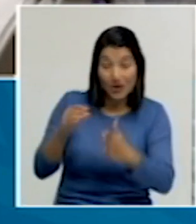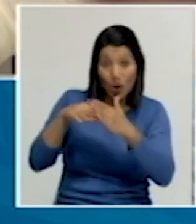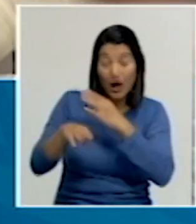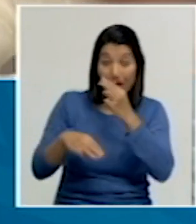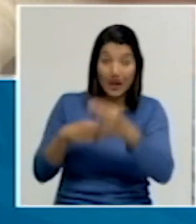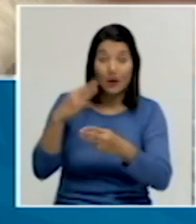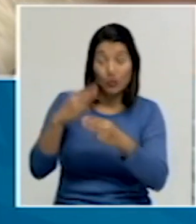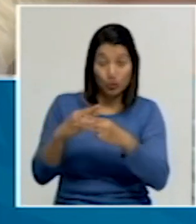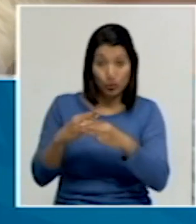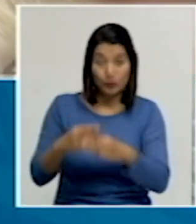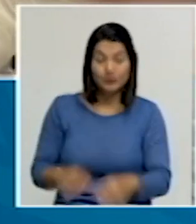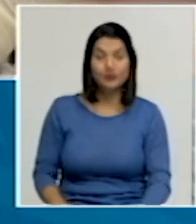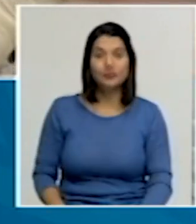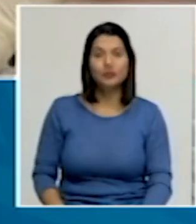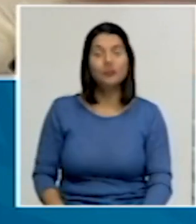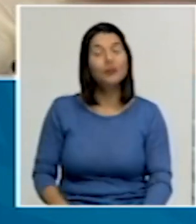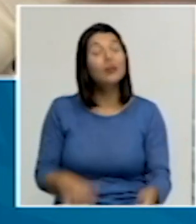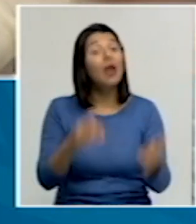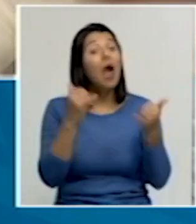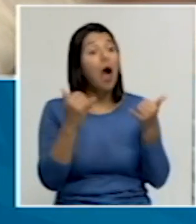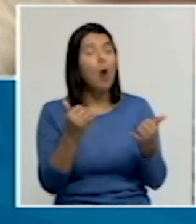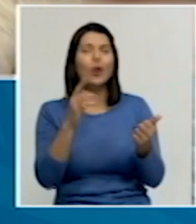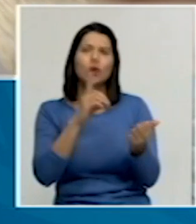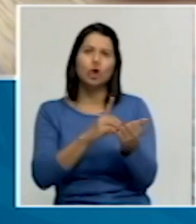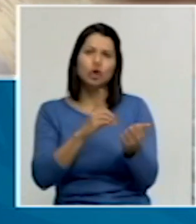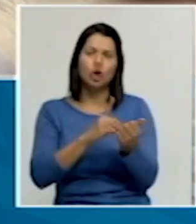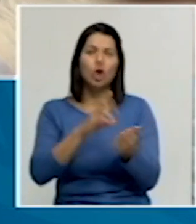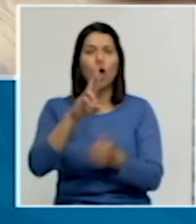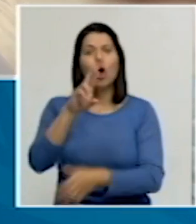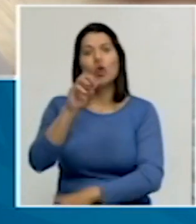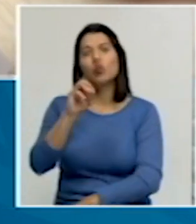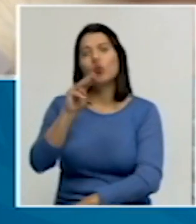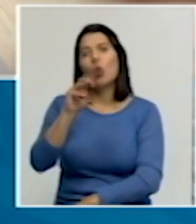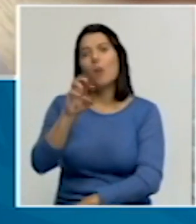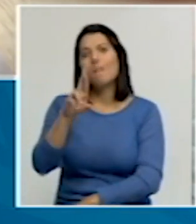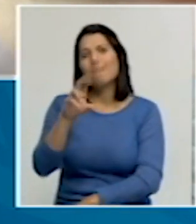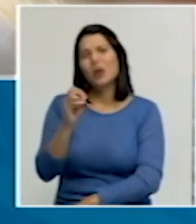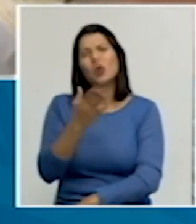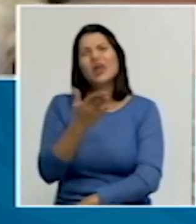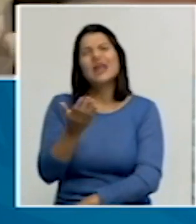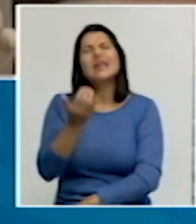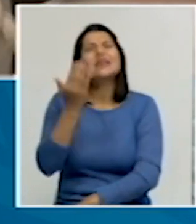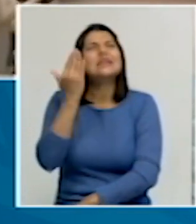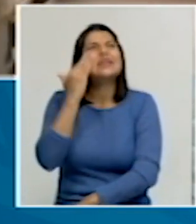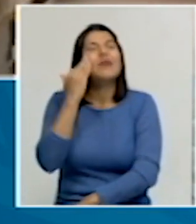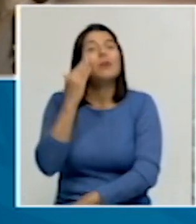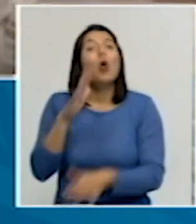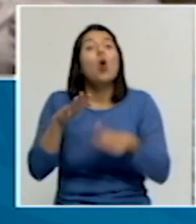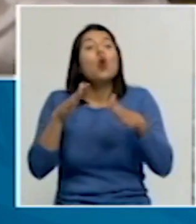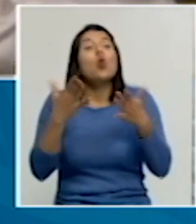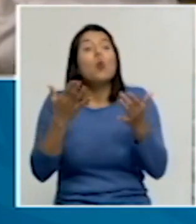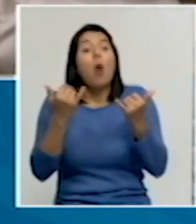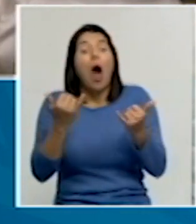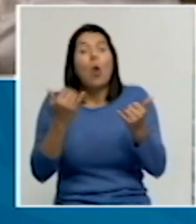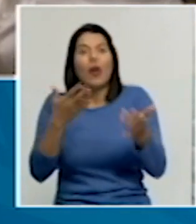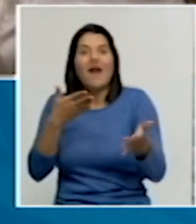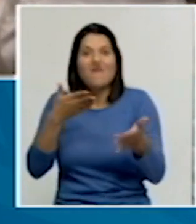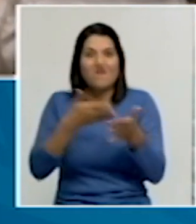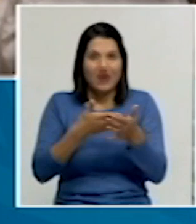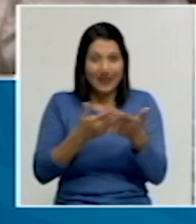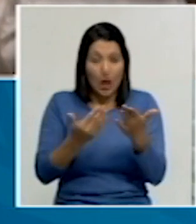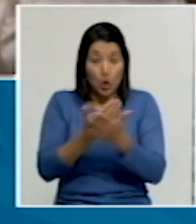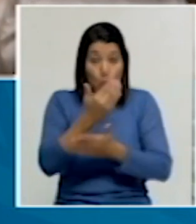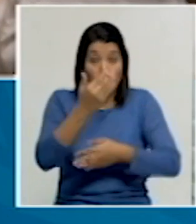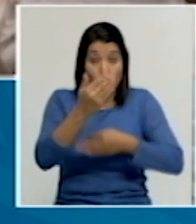del mundo. Ahora, doctor Romero, ¿qué sabemos de cómo está afectando ahora, hoy, esta variante